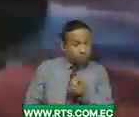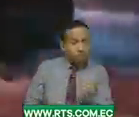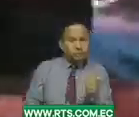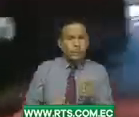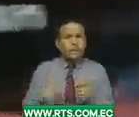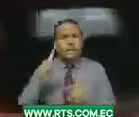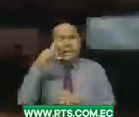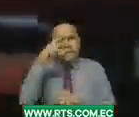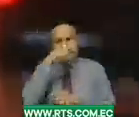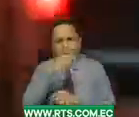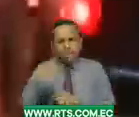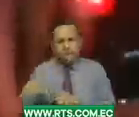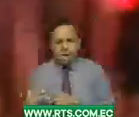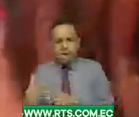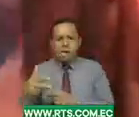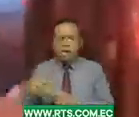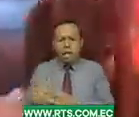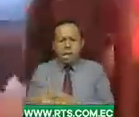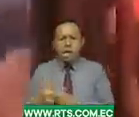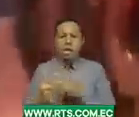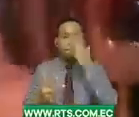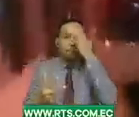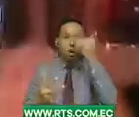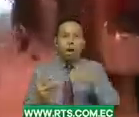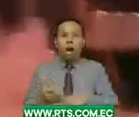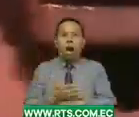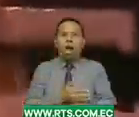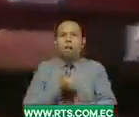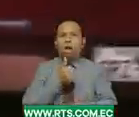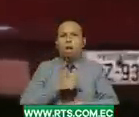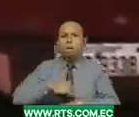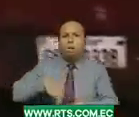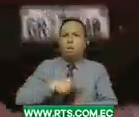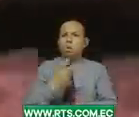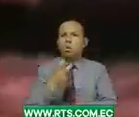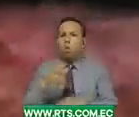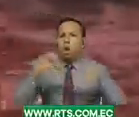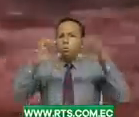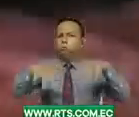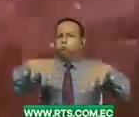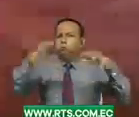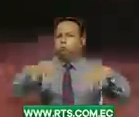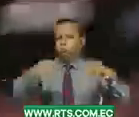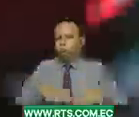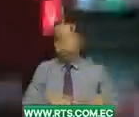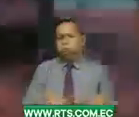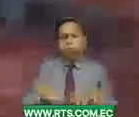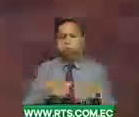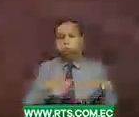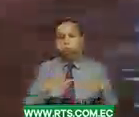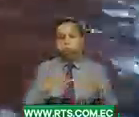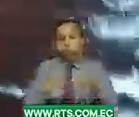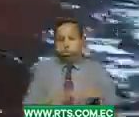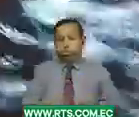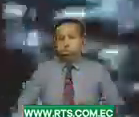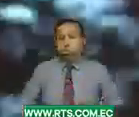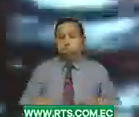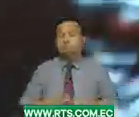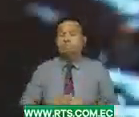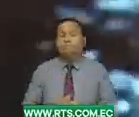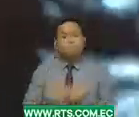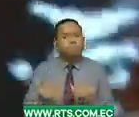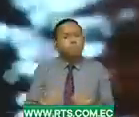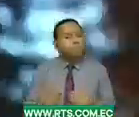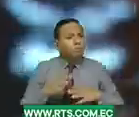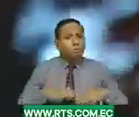dificulta pasar aún, pese a que ha pasado casi 12 horas del punto más alto de la inundación. Aquí los negocios a esta